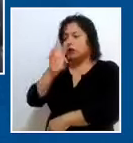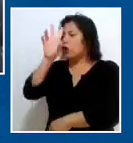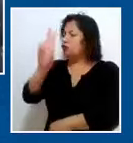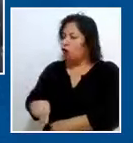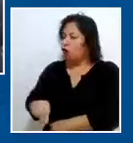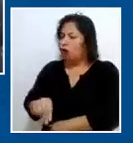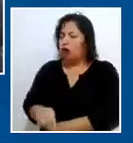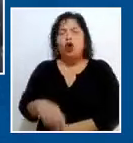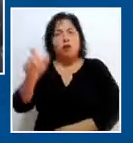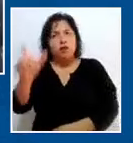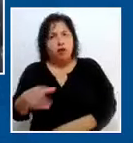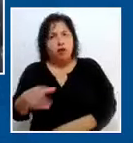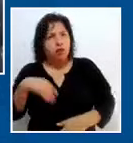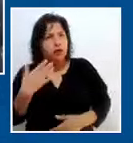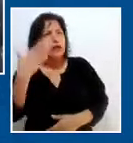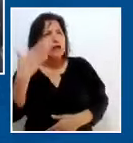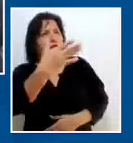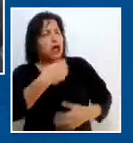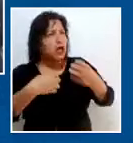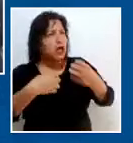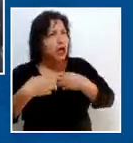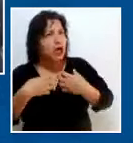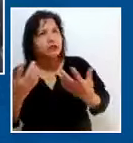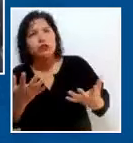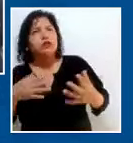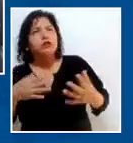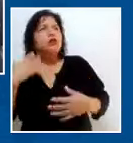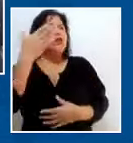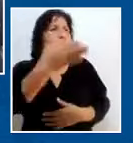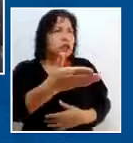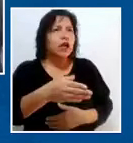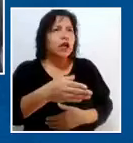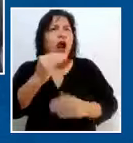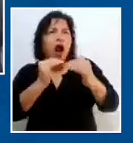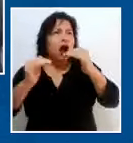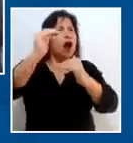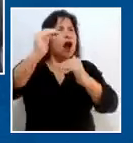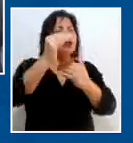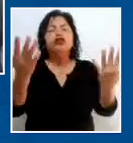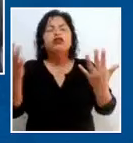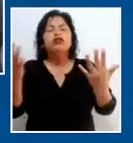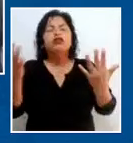o a dónde puede acudir, ¿no? Digamos, en otra instancia, ¿cómo se puede hacer?